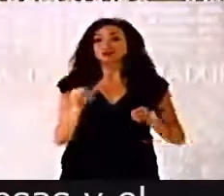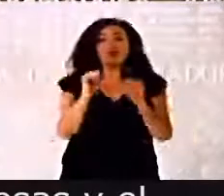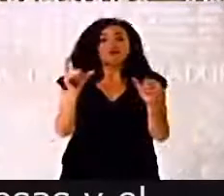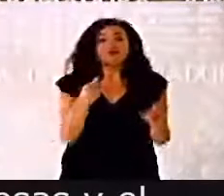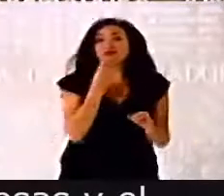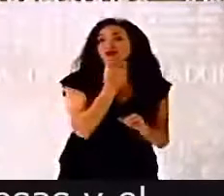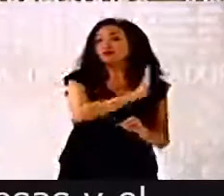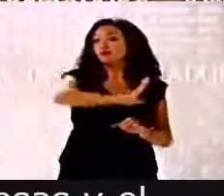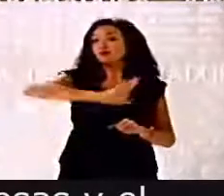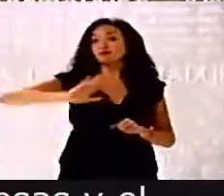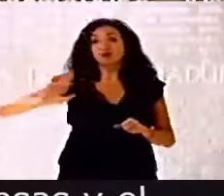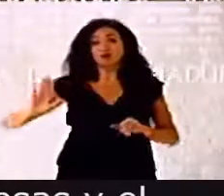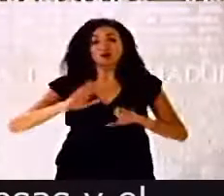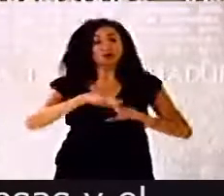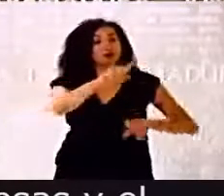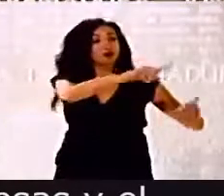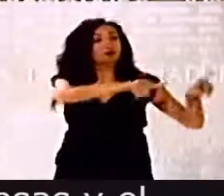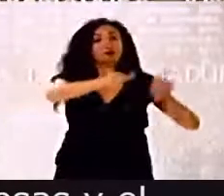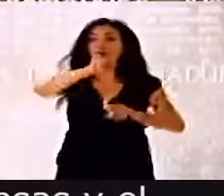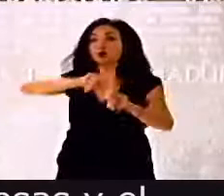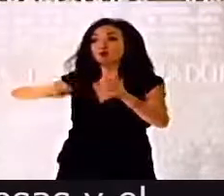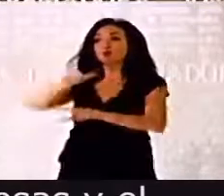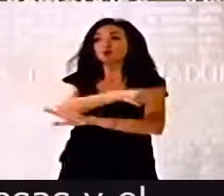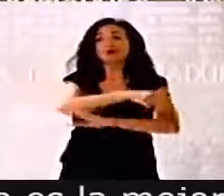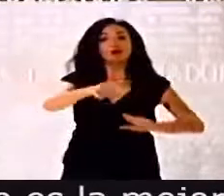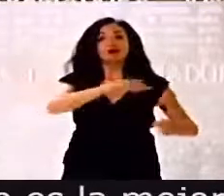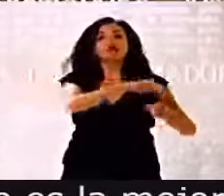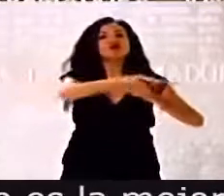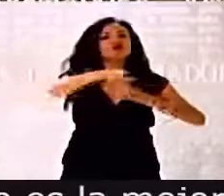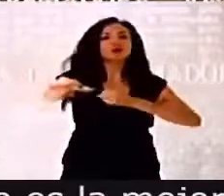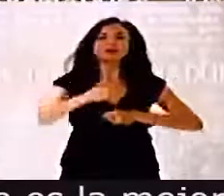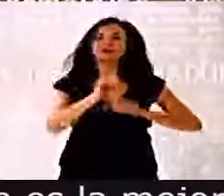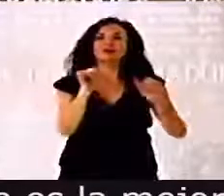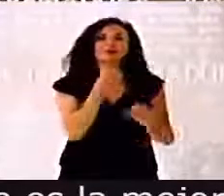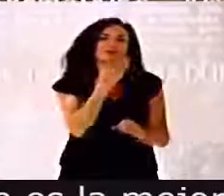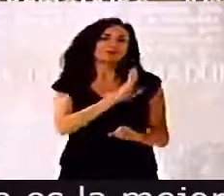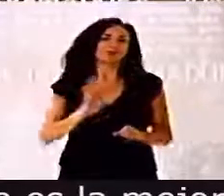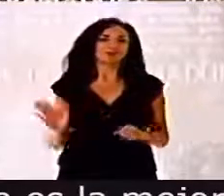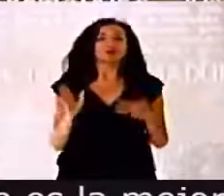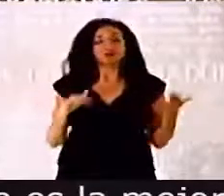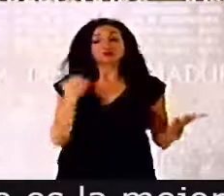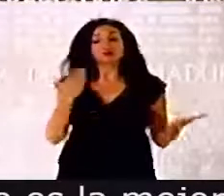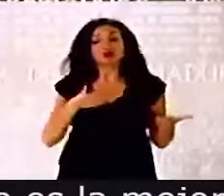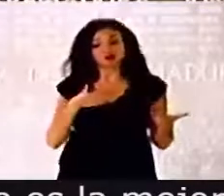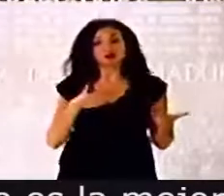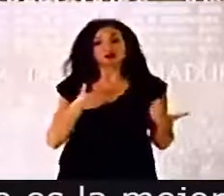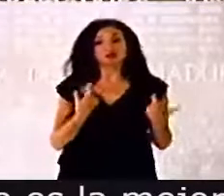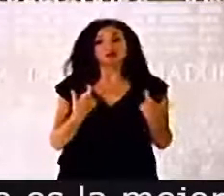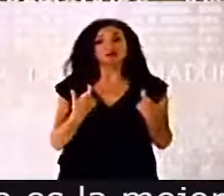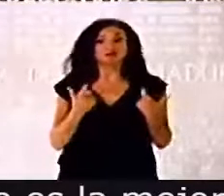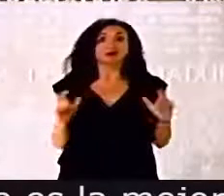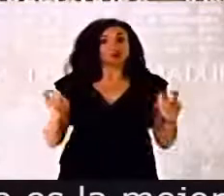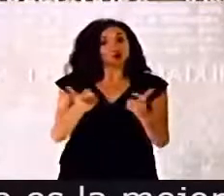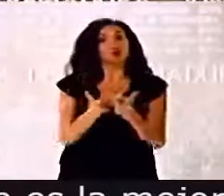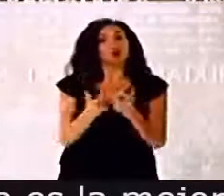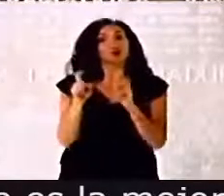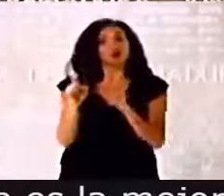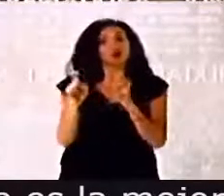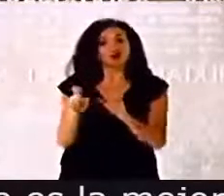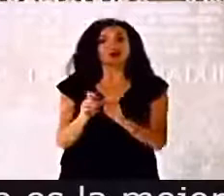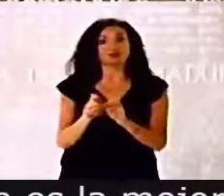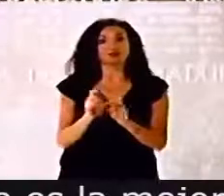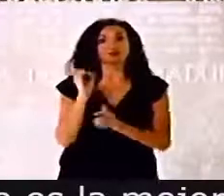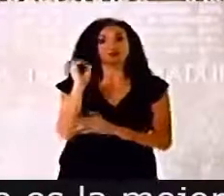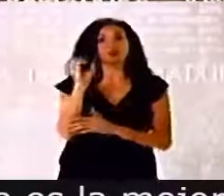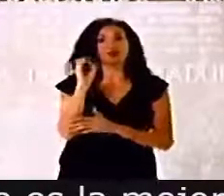manera de dar respuesta a los problemas que tienen los ciudadanos en Extremadura. Y mañana vamos a una sectorial de educación, una conferencia sectorial